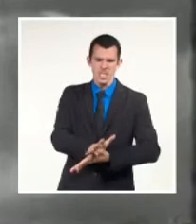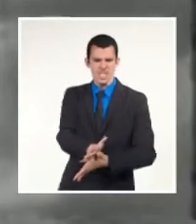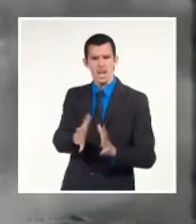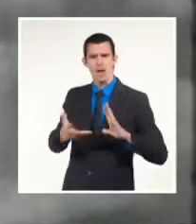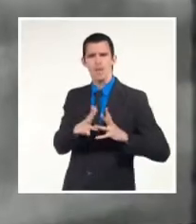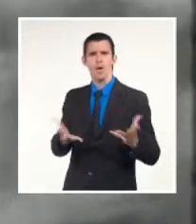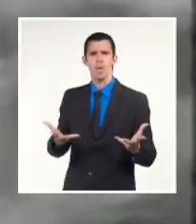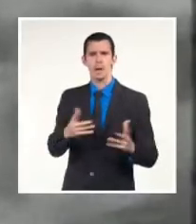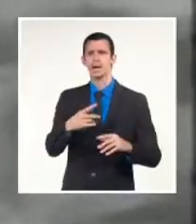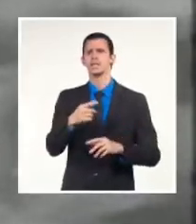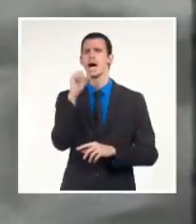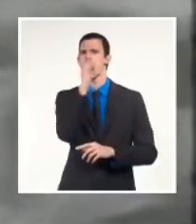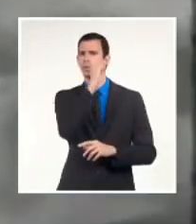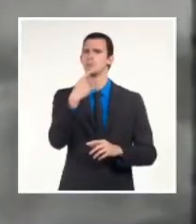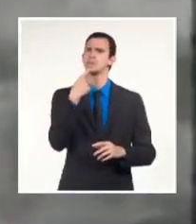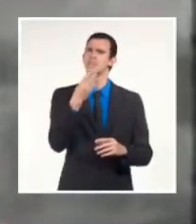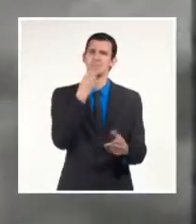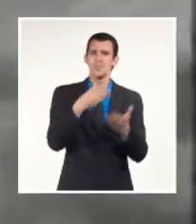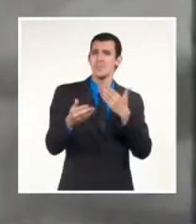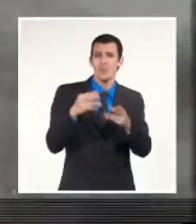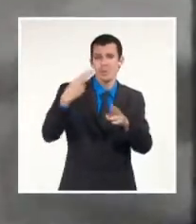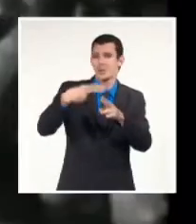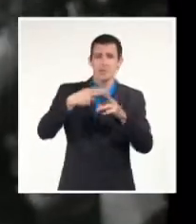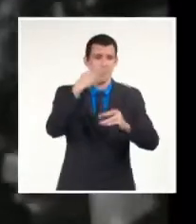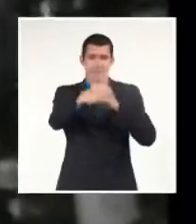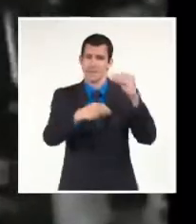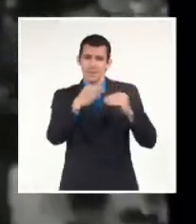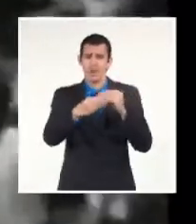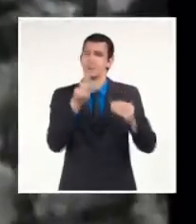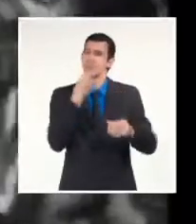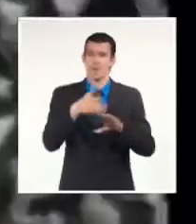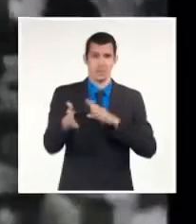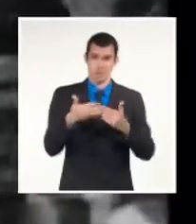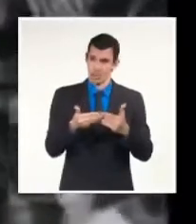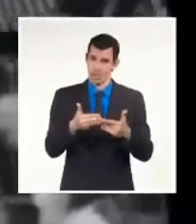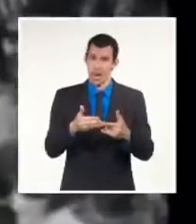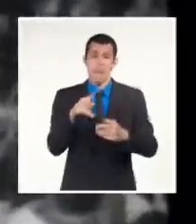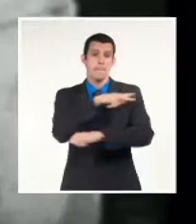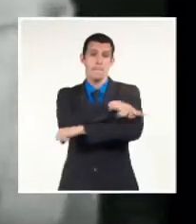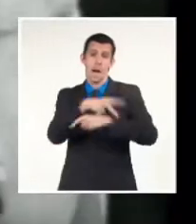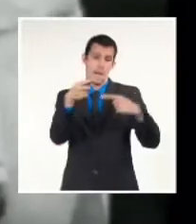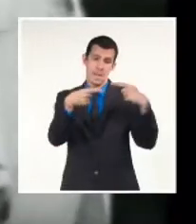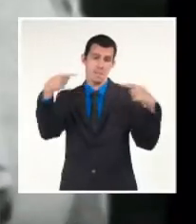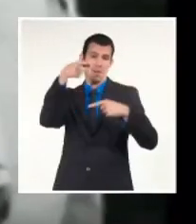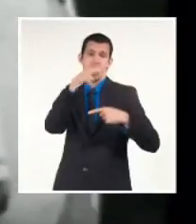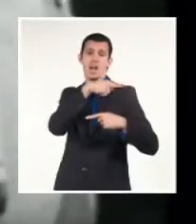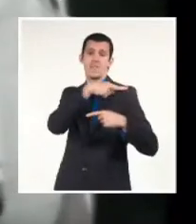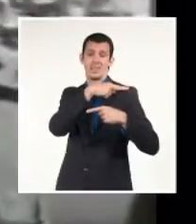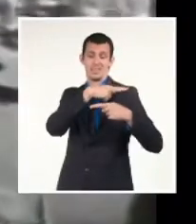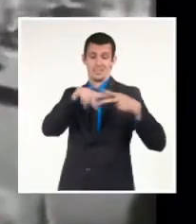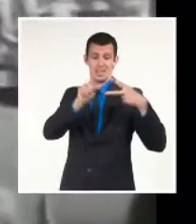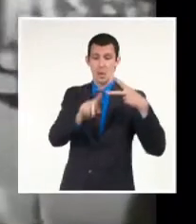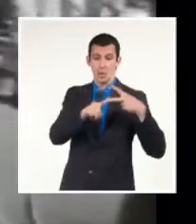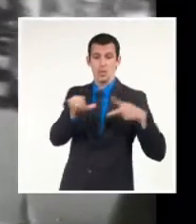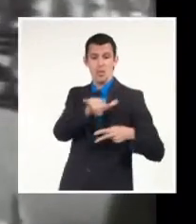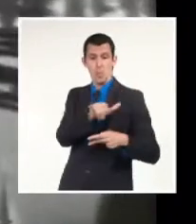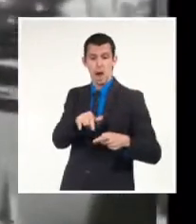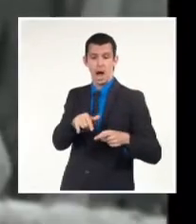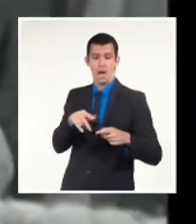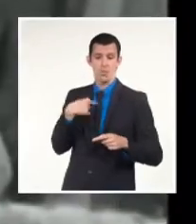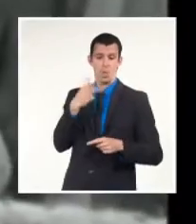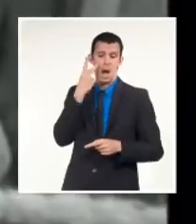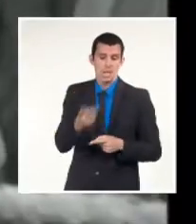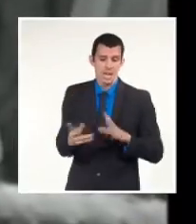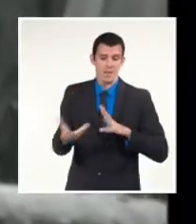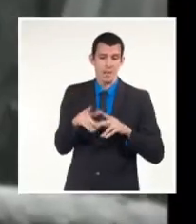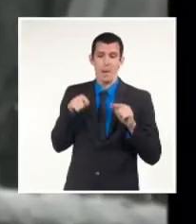nombres, una colonia es colonia y nada más. Estados Unidos, el gobierno, quiso engañar a la ONU y